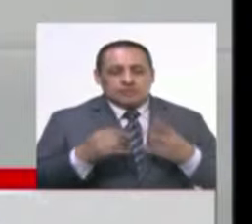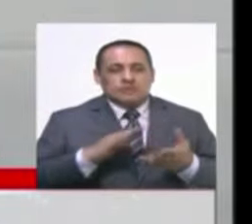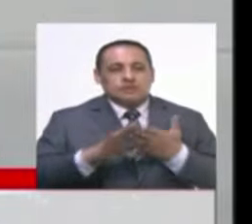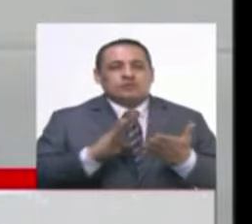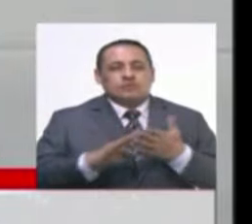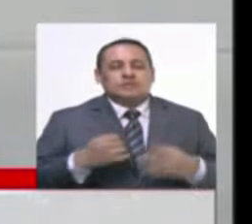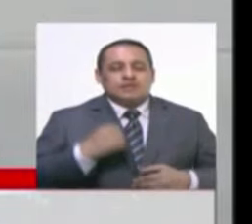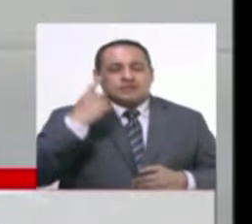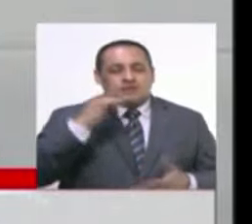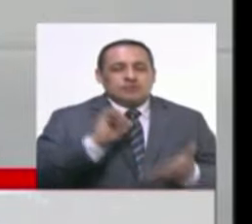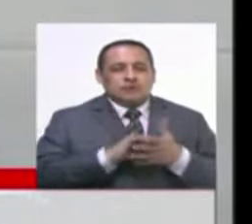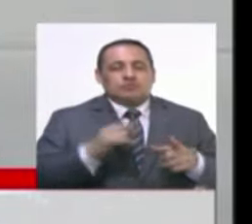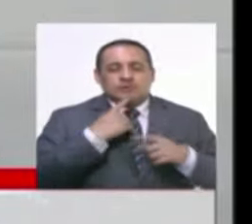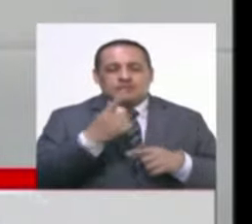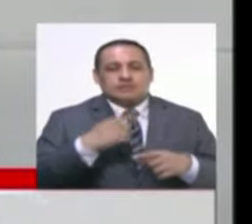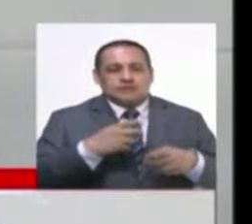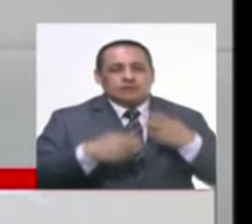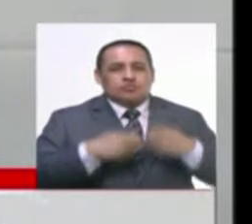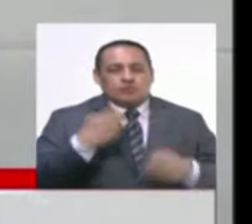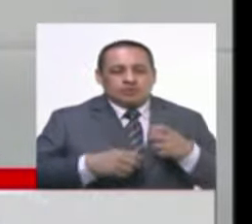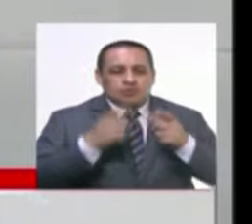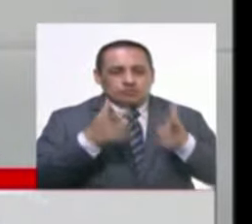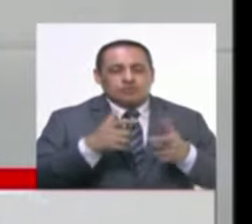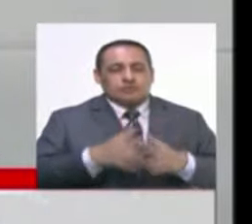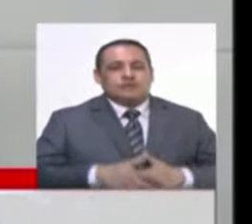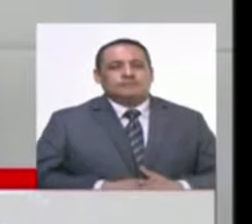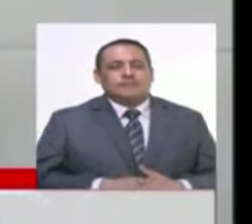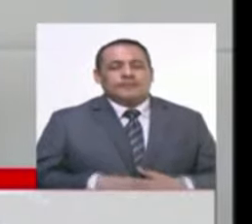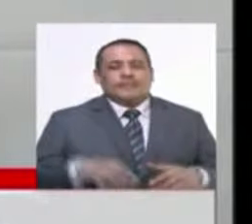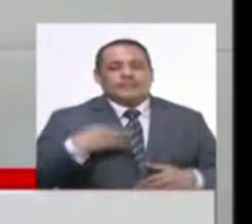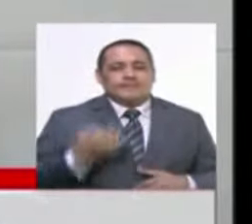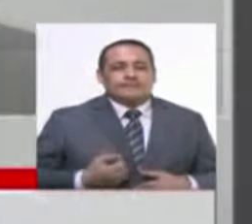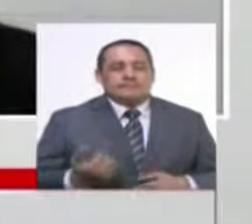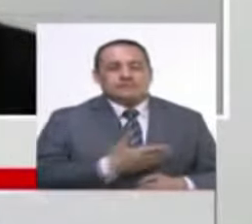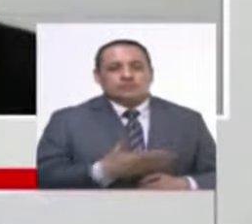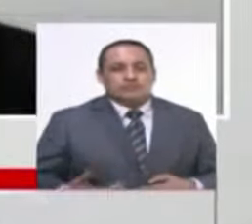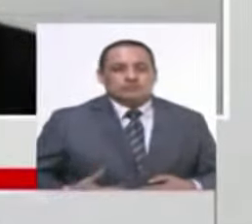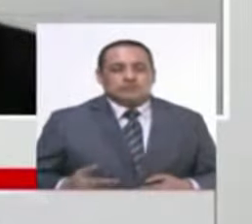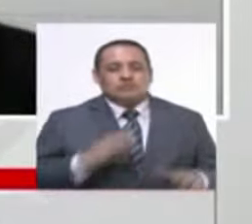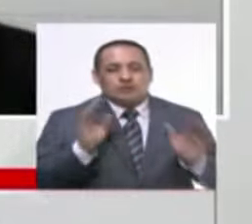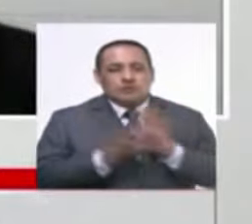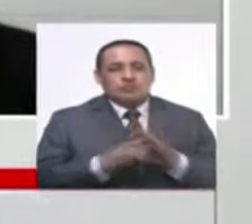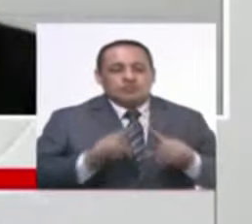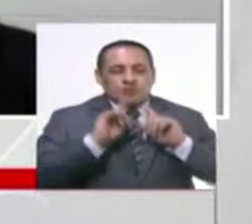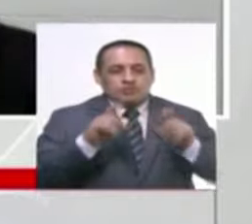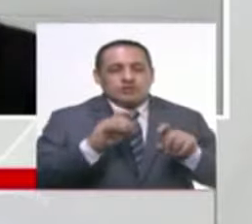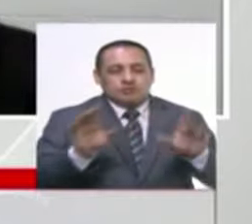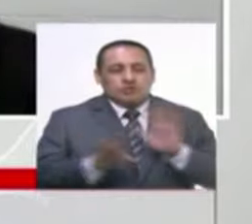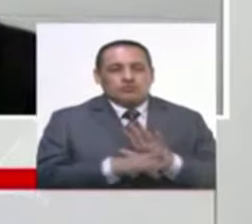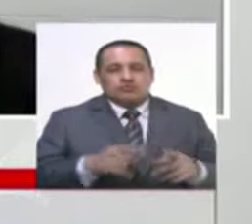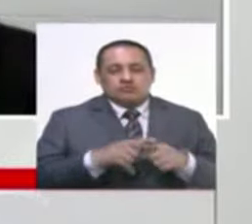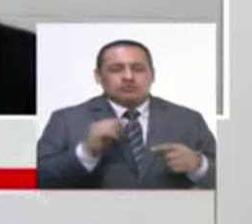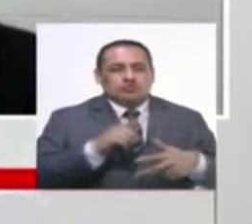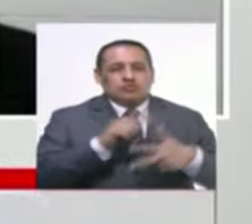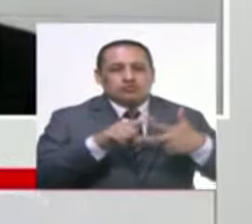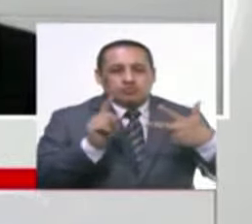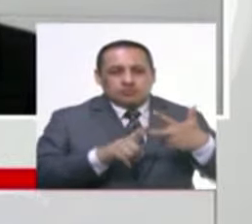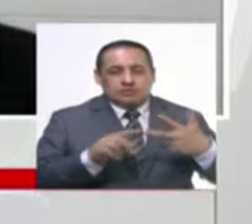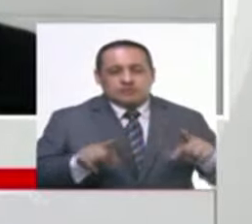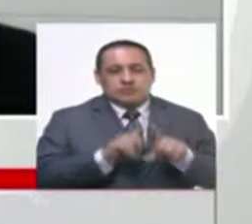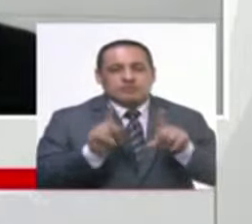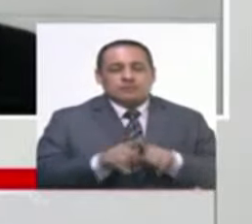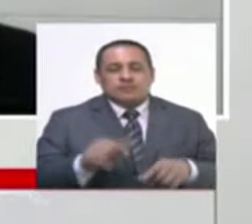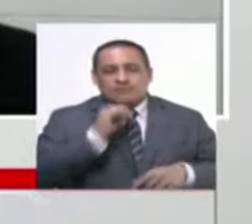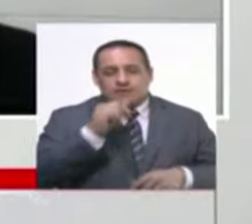Señor, ya entendimos que usted tiene problemas de seguridad. Señor presidente, déjeme preguntar, voy a hacer solo tres preguntas y me